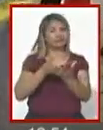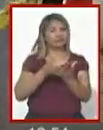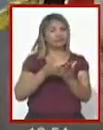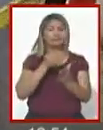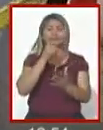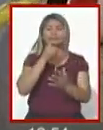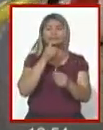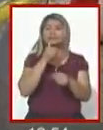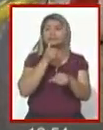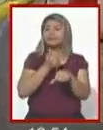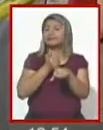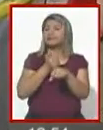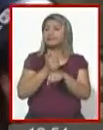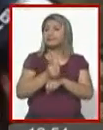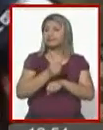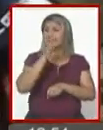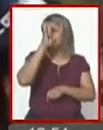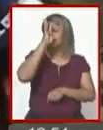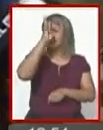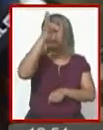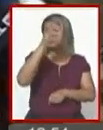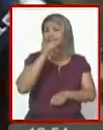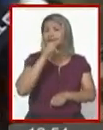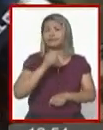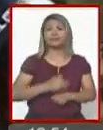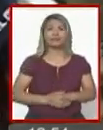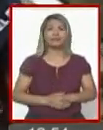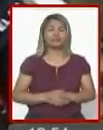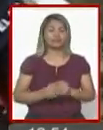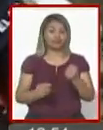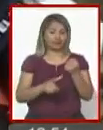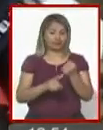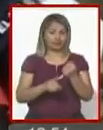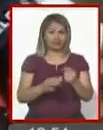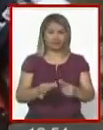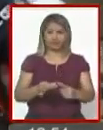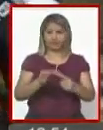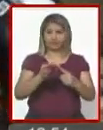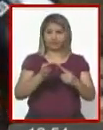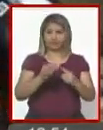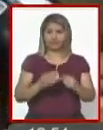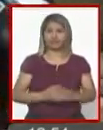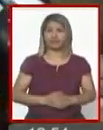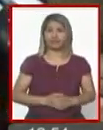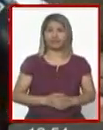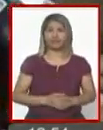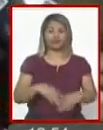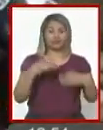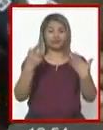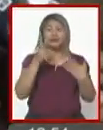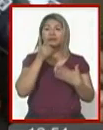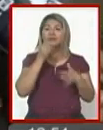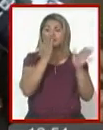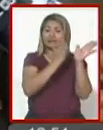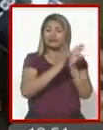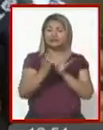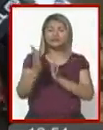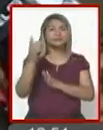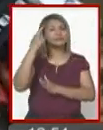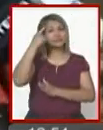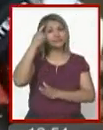los autores intelectuales, los cuales serían los dirigentes, especialmente Sekeli, que son los que han organizado para